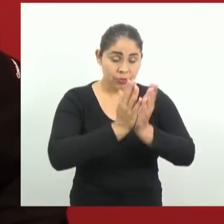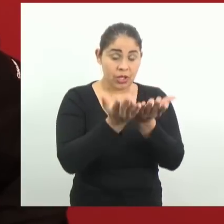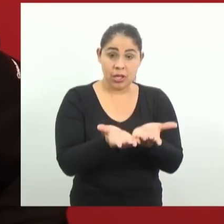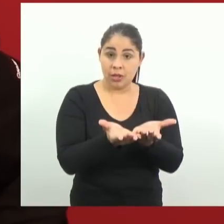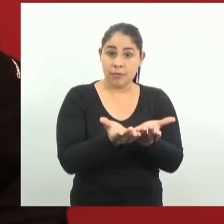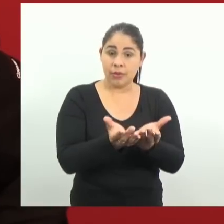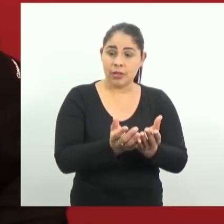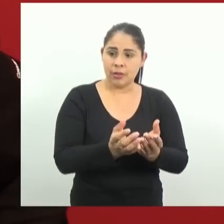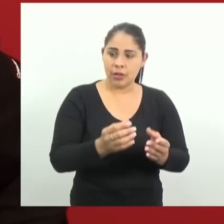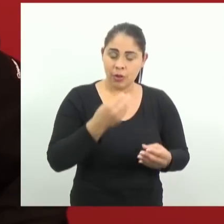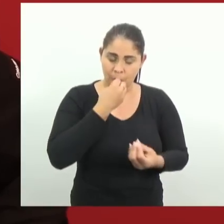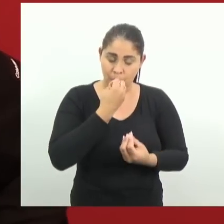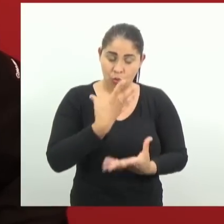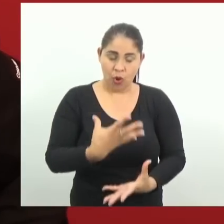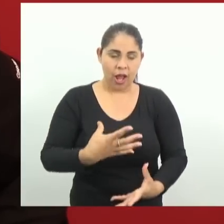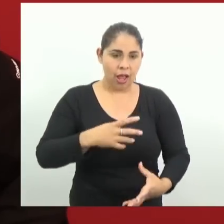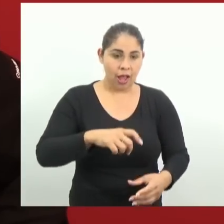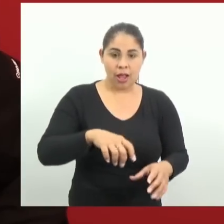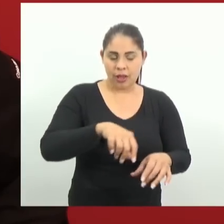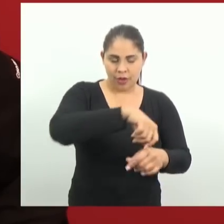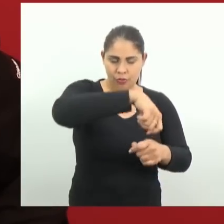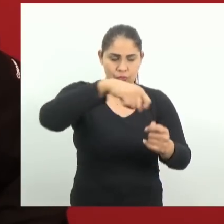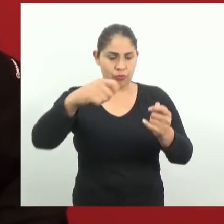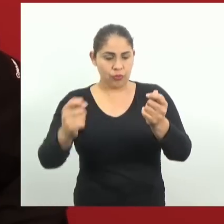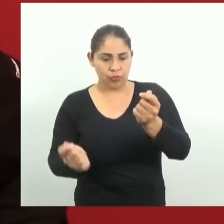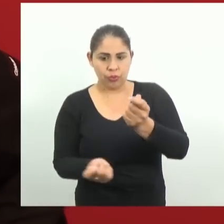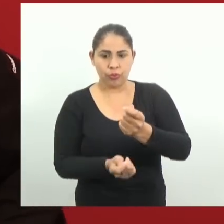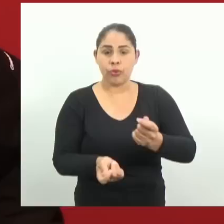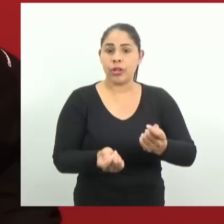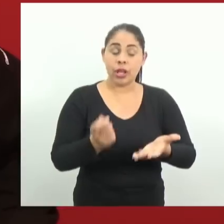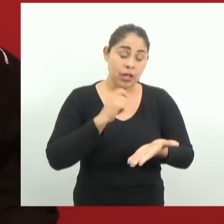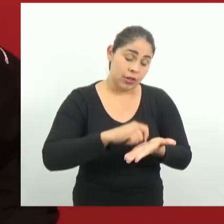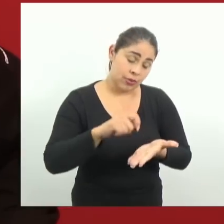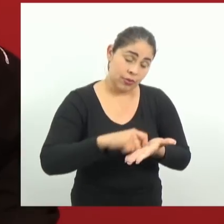cremallera y con una dedicación personal. Yo te la escribo.